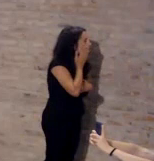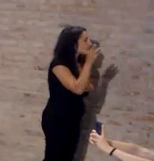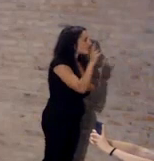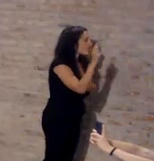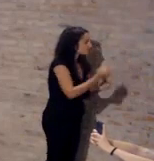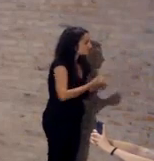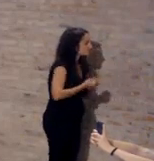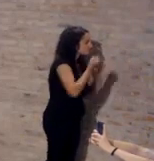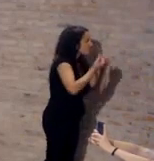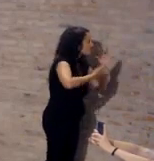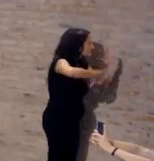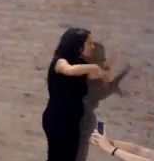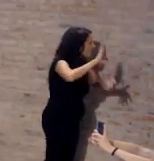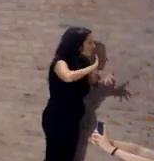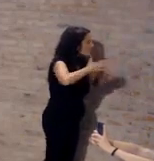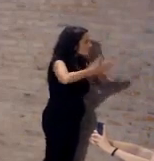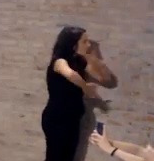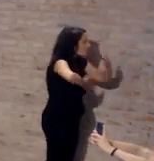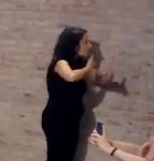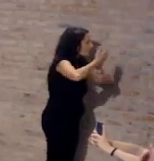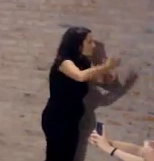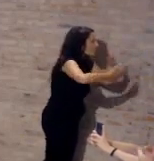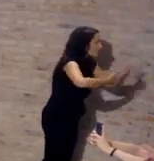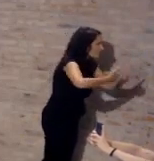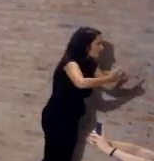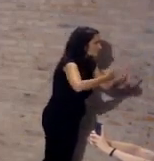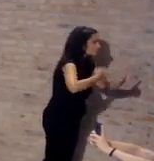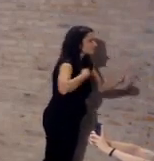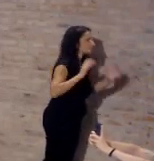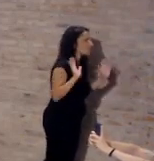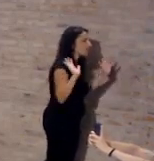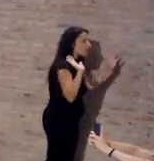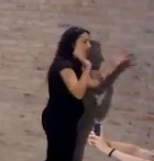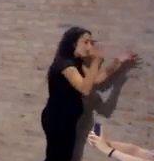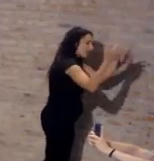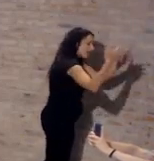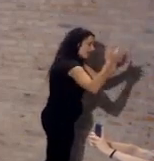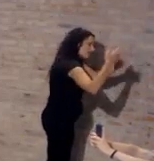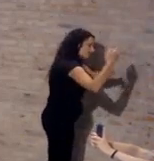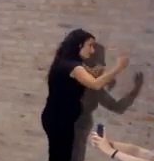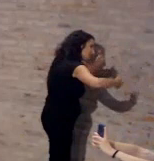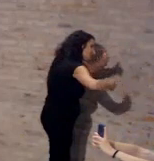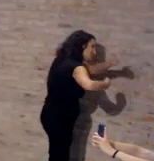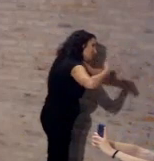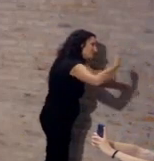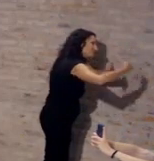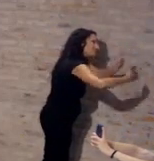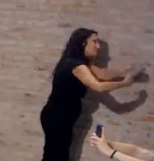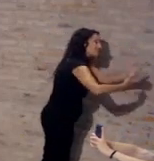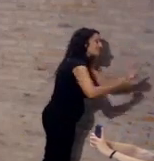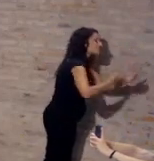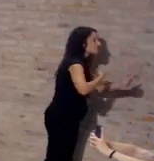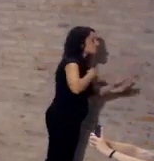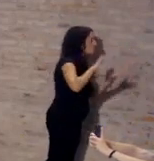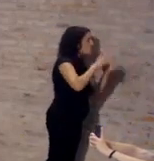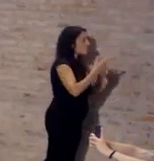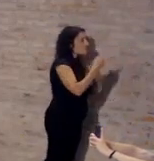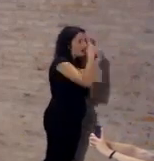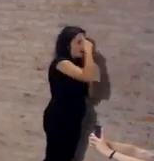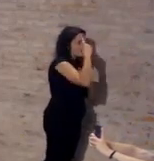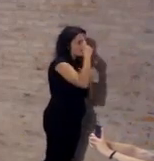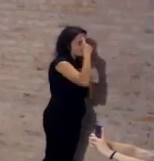manera más feminista de describir mi Progreso rodear cubriré Y rodear de alguna forma